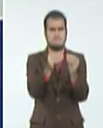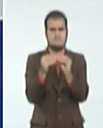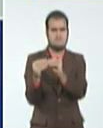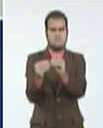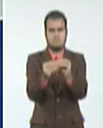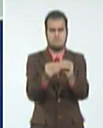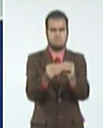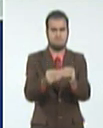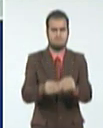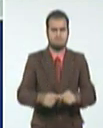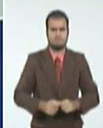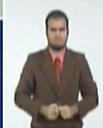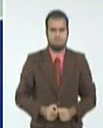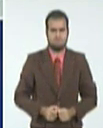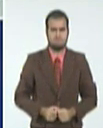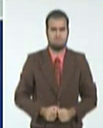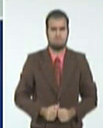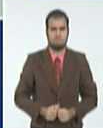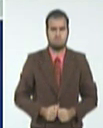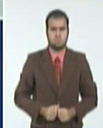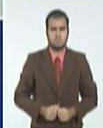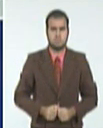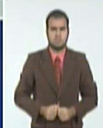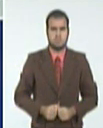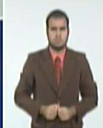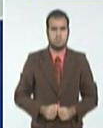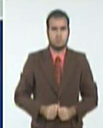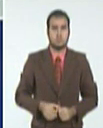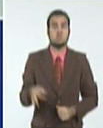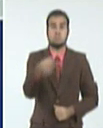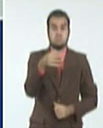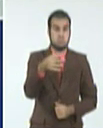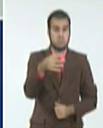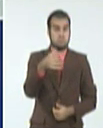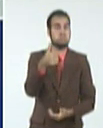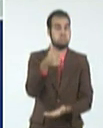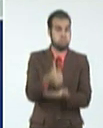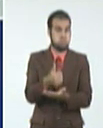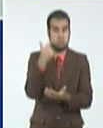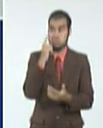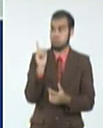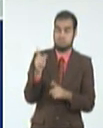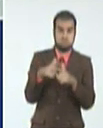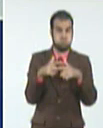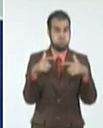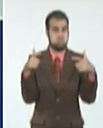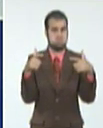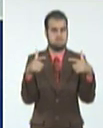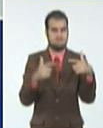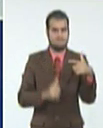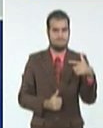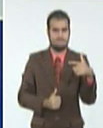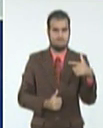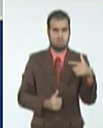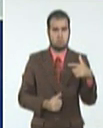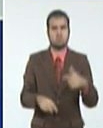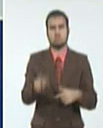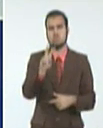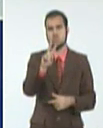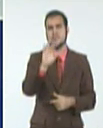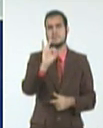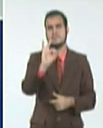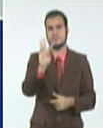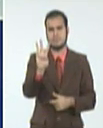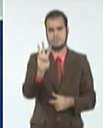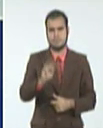ayer. Y las cifras mayores, como podemos ver ahí, en el municipio de Holguín con